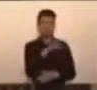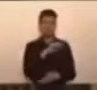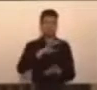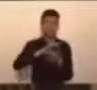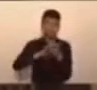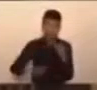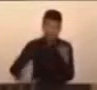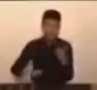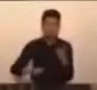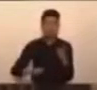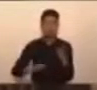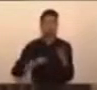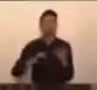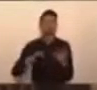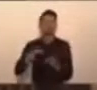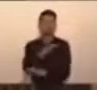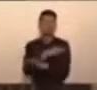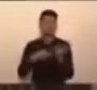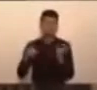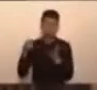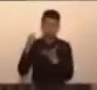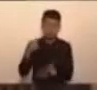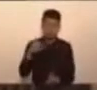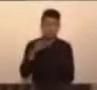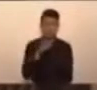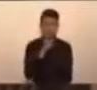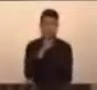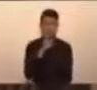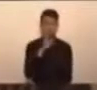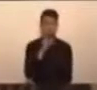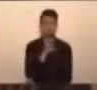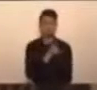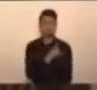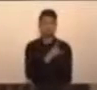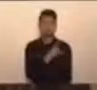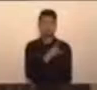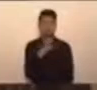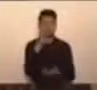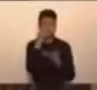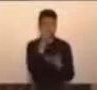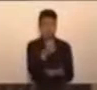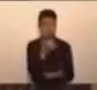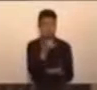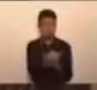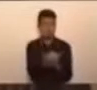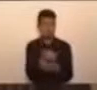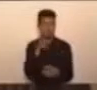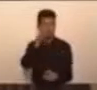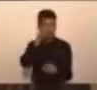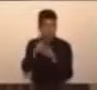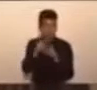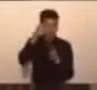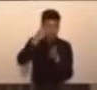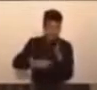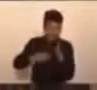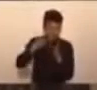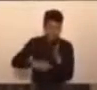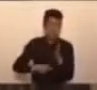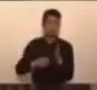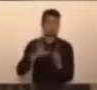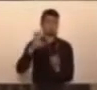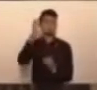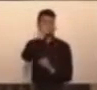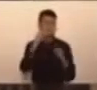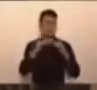hacer el descuento, pero la devolución obra solo para las universidades. Buscando corregir esta